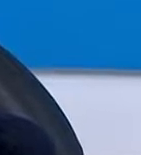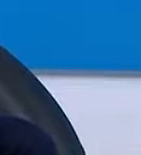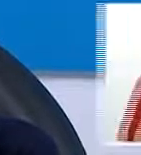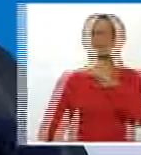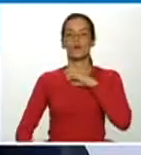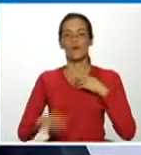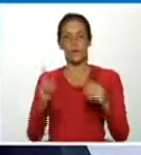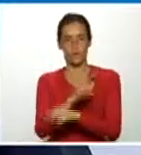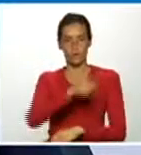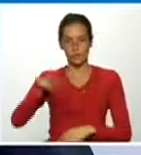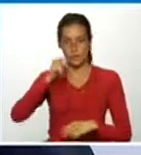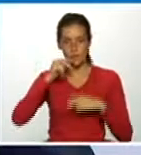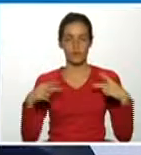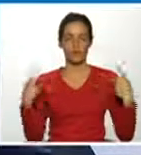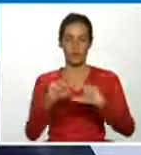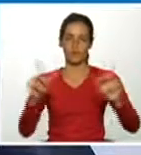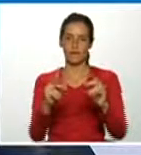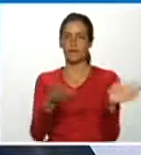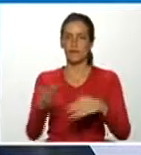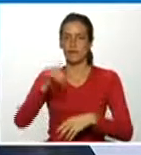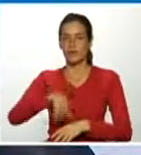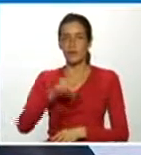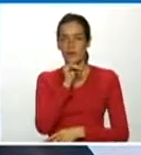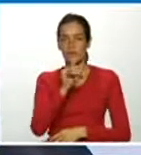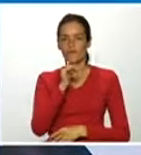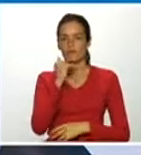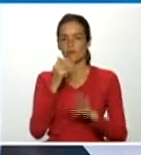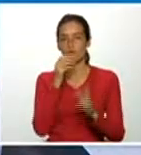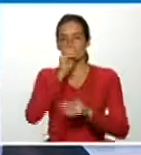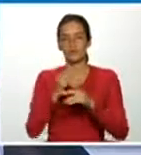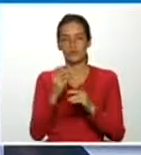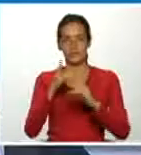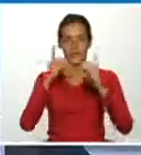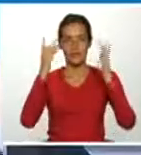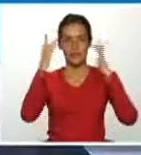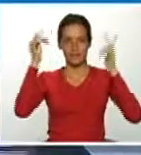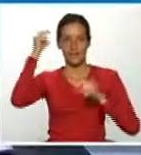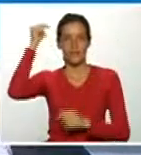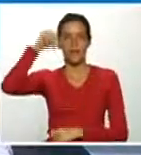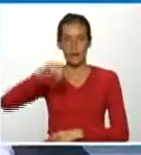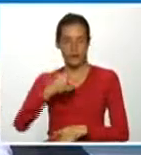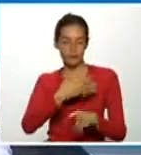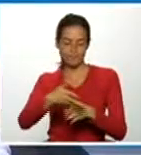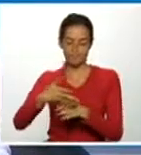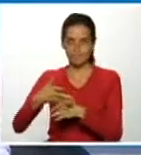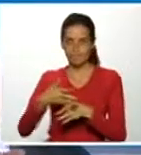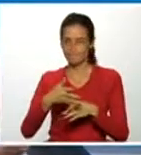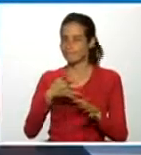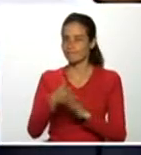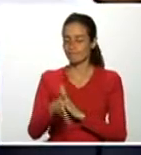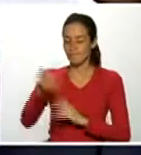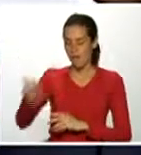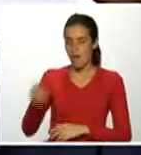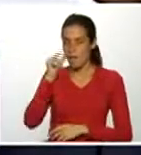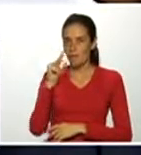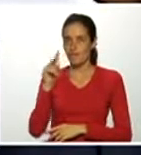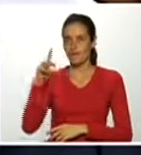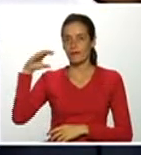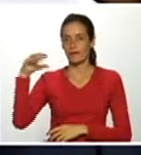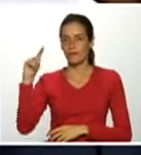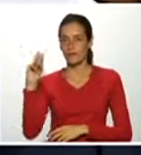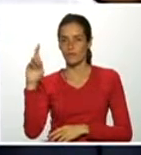Usuarias y usuarias de Vive Televisión, sean bienvenidos a su programa de opinión Diálogo de Saberes. El día de hoy vamos a compartir con Víctor